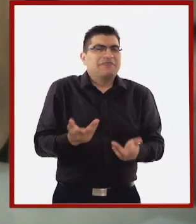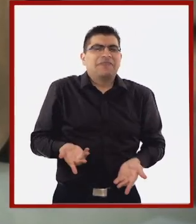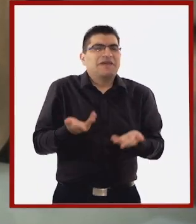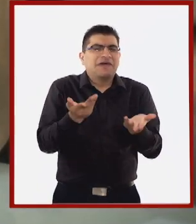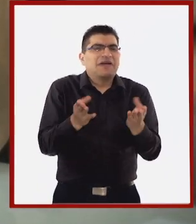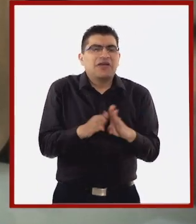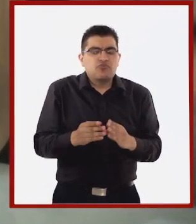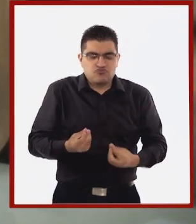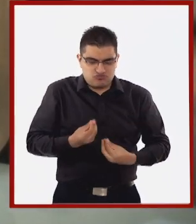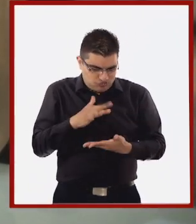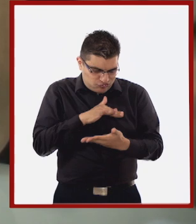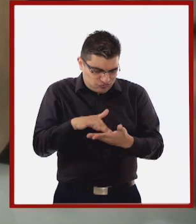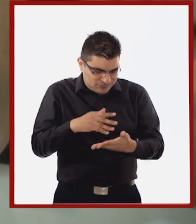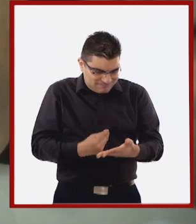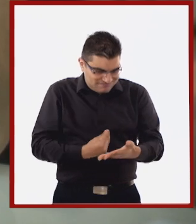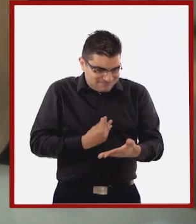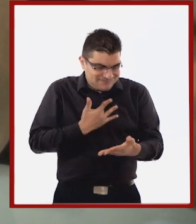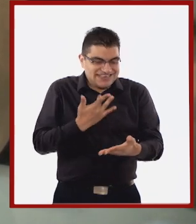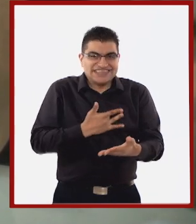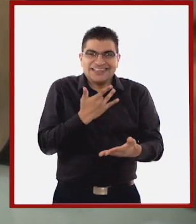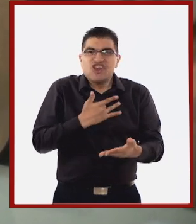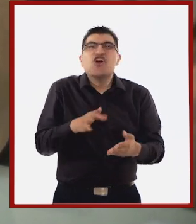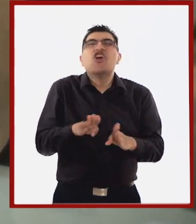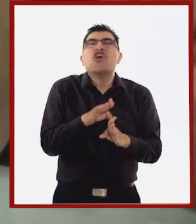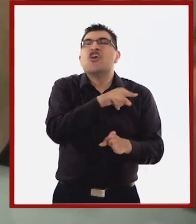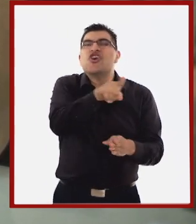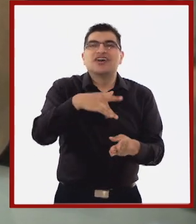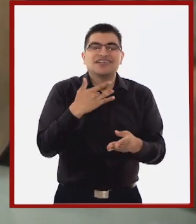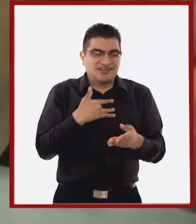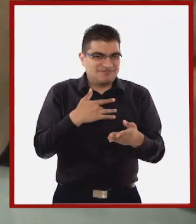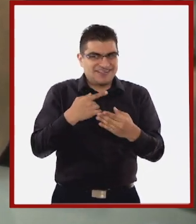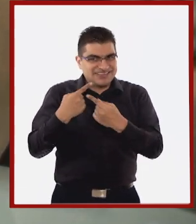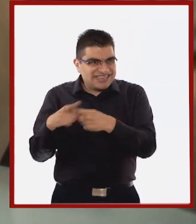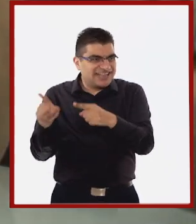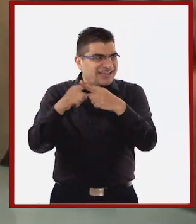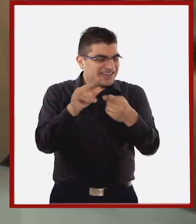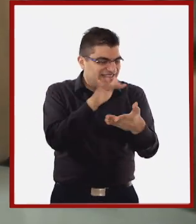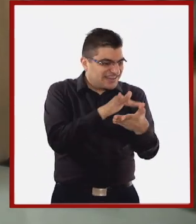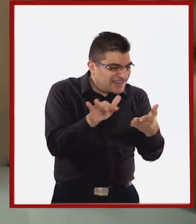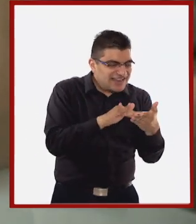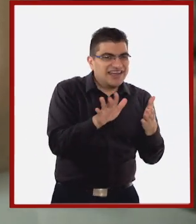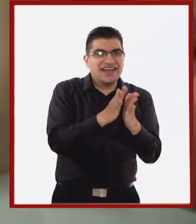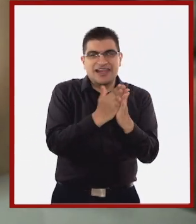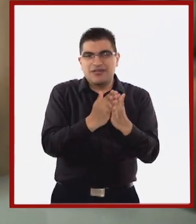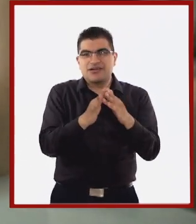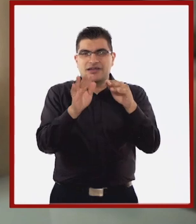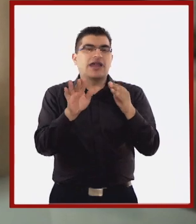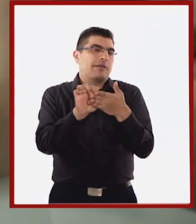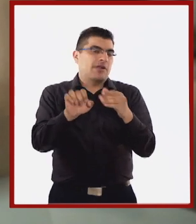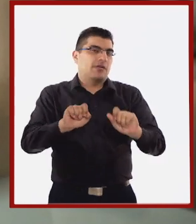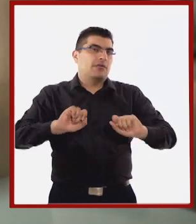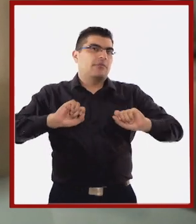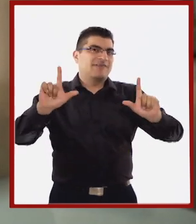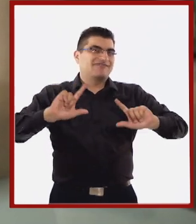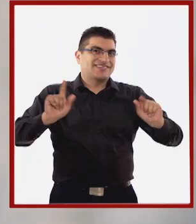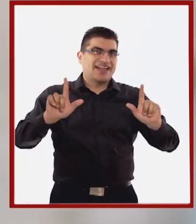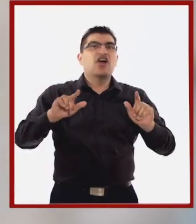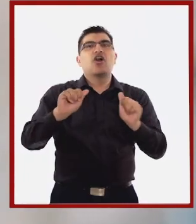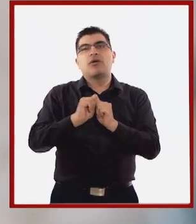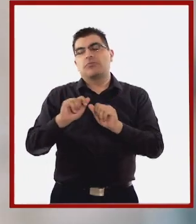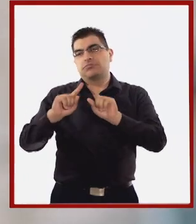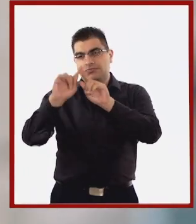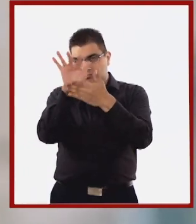le proporciona a uno una sensación de variedad leer, por ejemplo, en la página o en pantalla o en